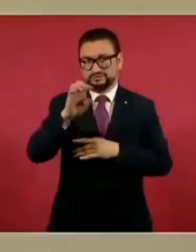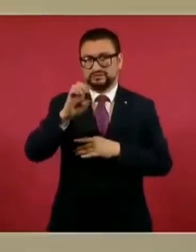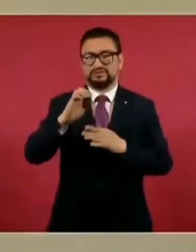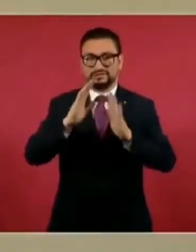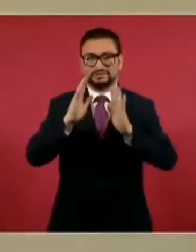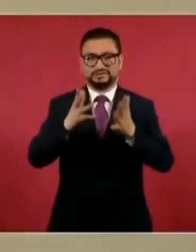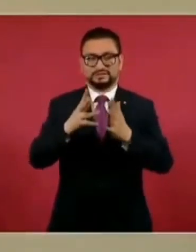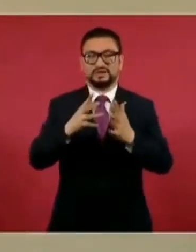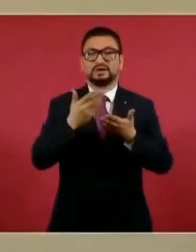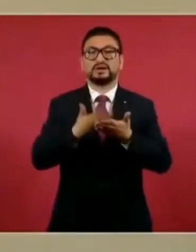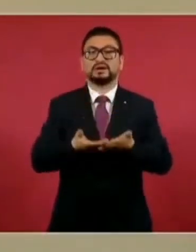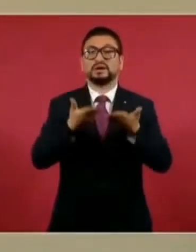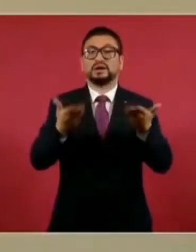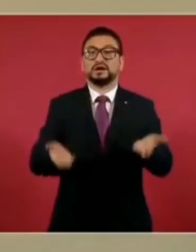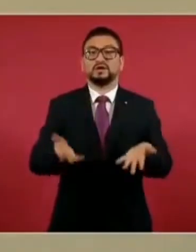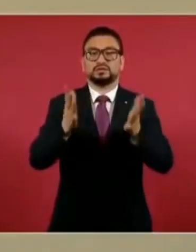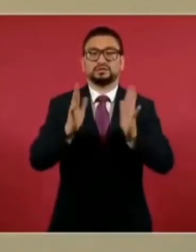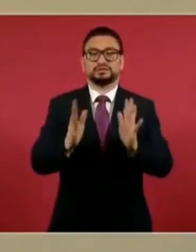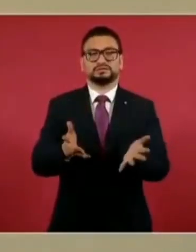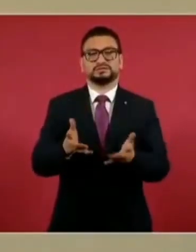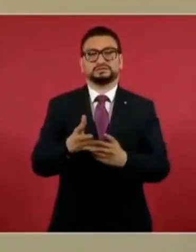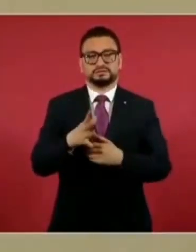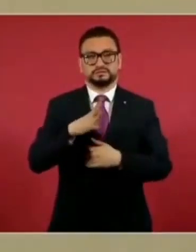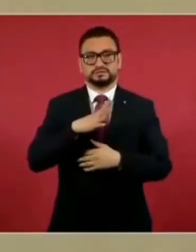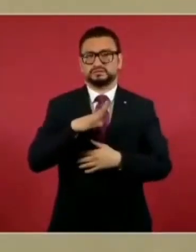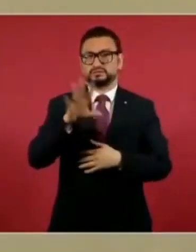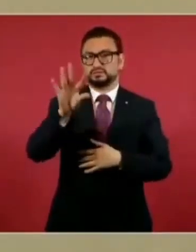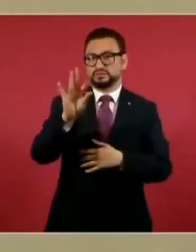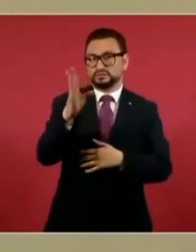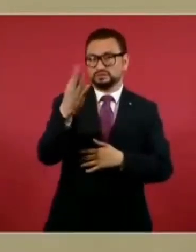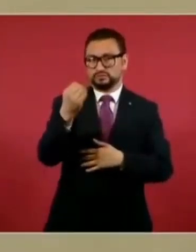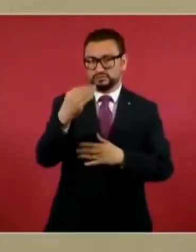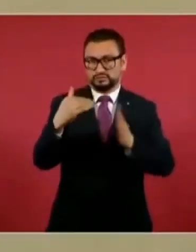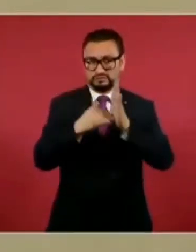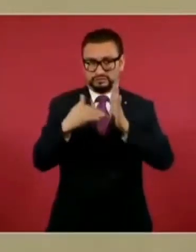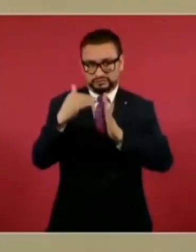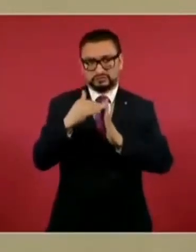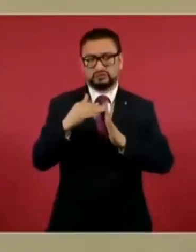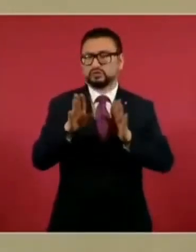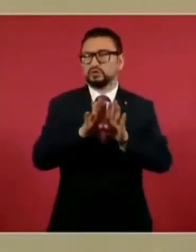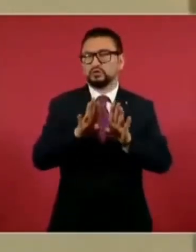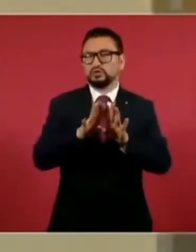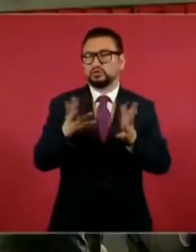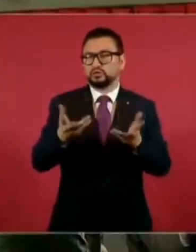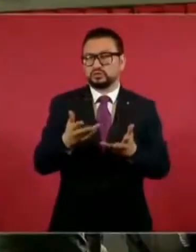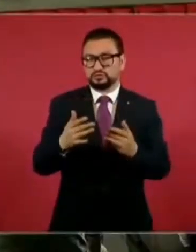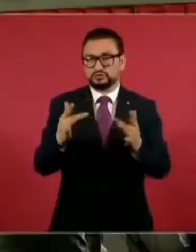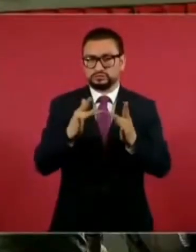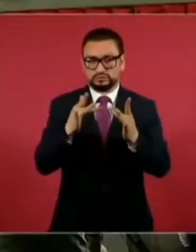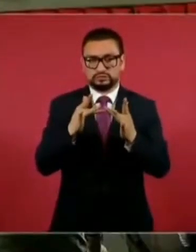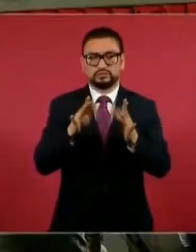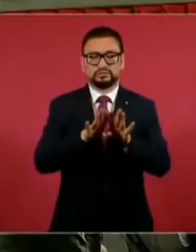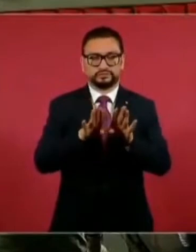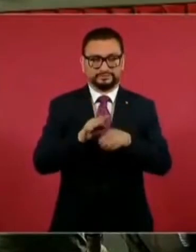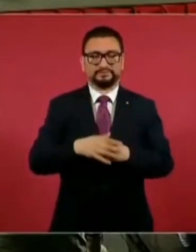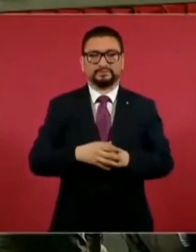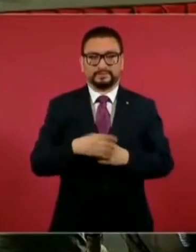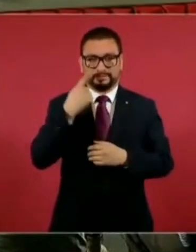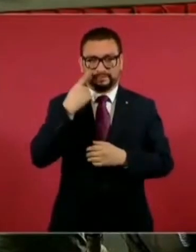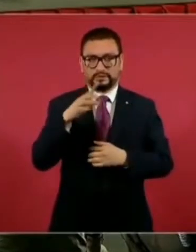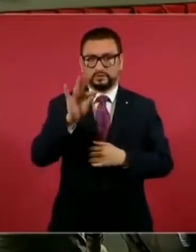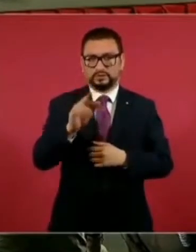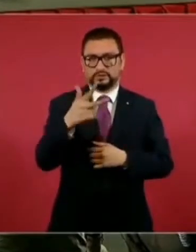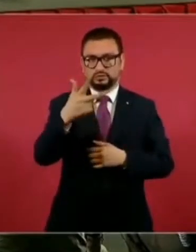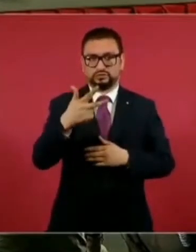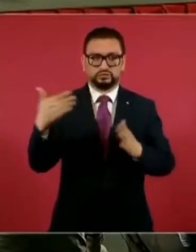ahorita estamos alcanzando prácticamente 49 millones. ¿Cómo le hacemos? Con casi